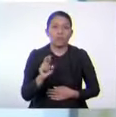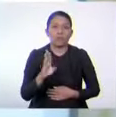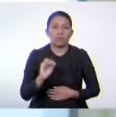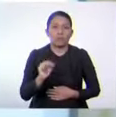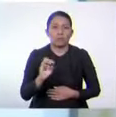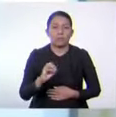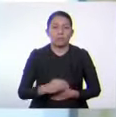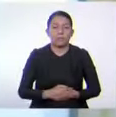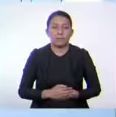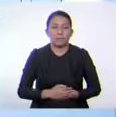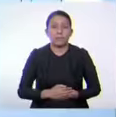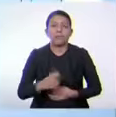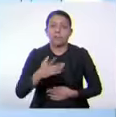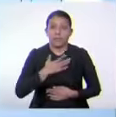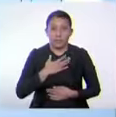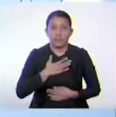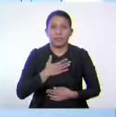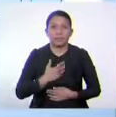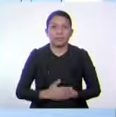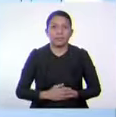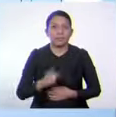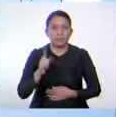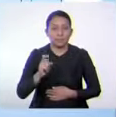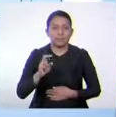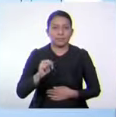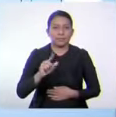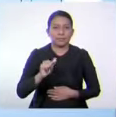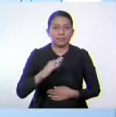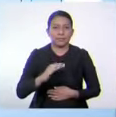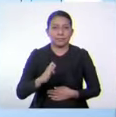y tendríamos un enlace